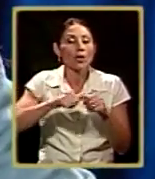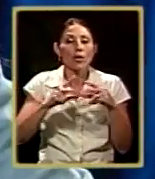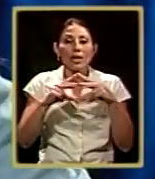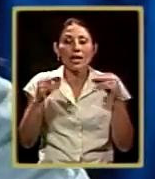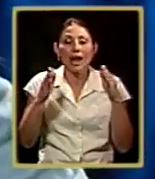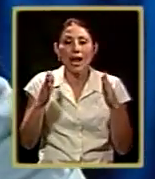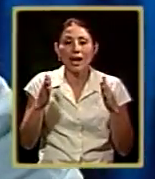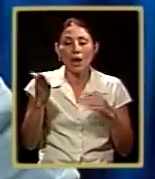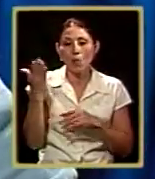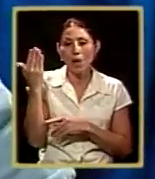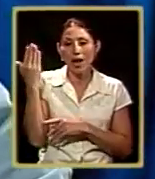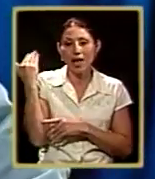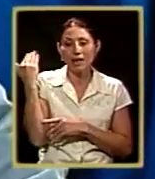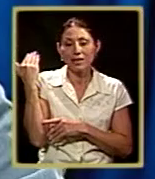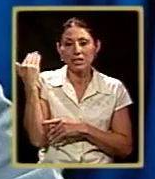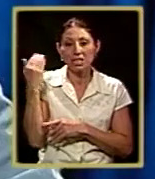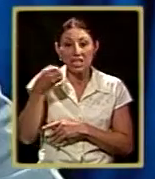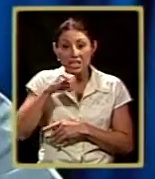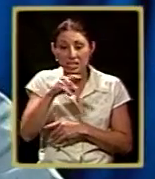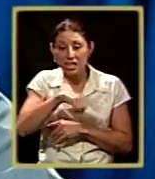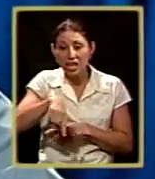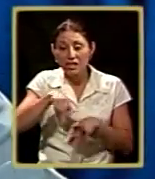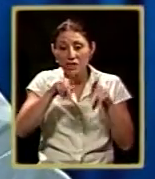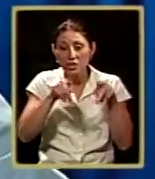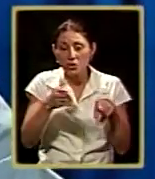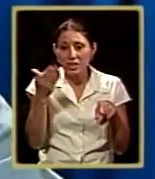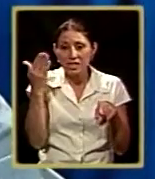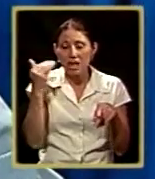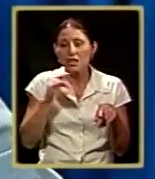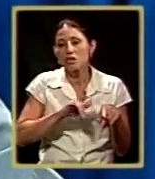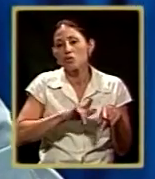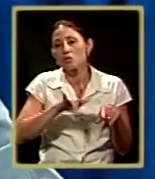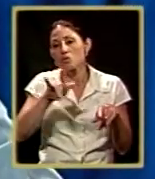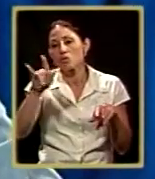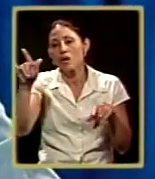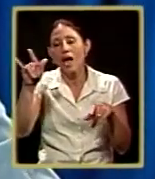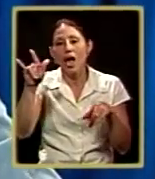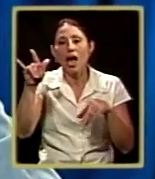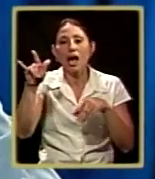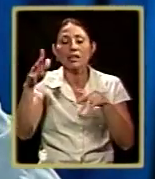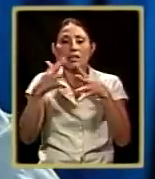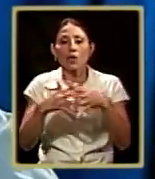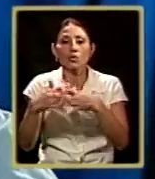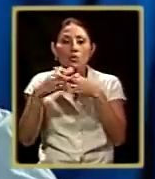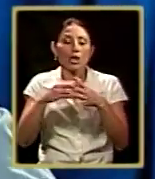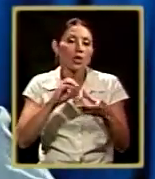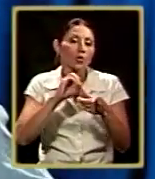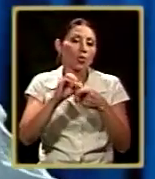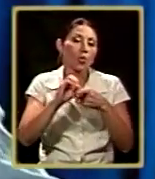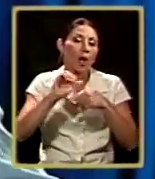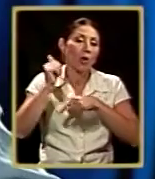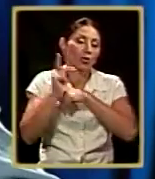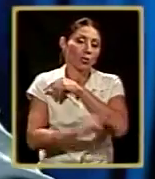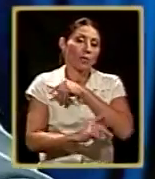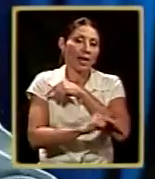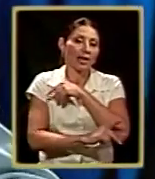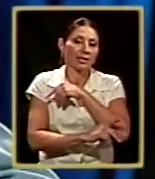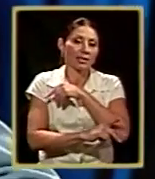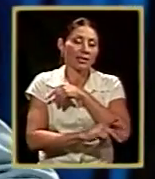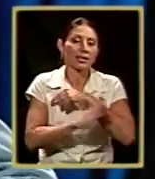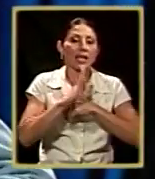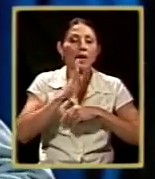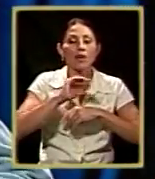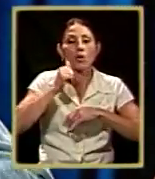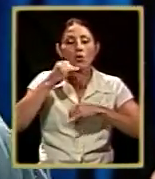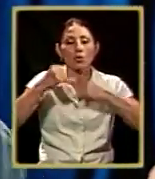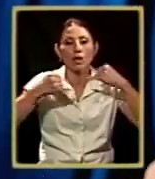y todavía si se fueron a vivir, si emigraron a los Estados Unidos o a países anglófonos y retornan a su país, es como